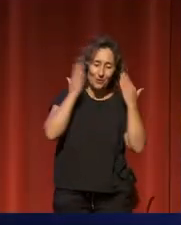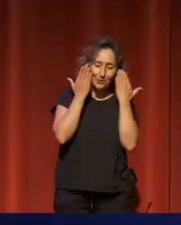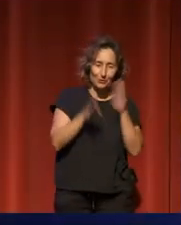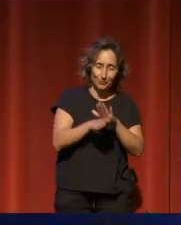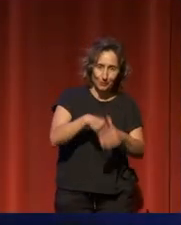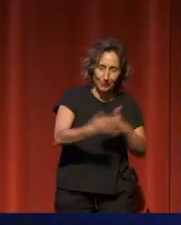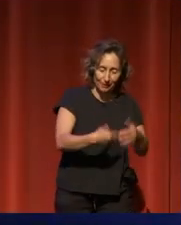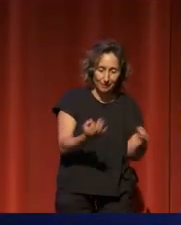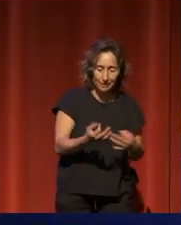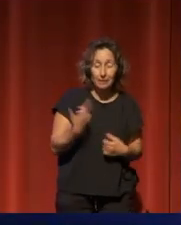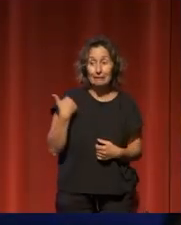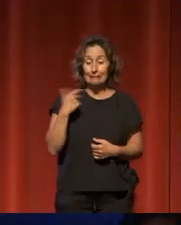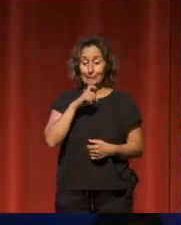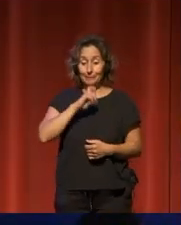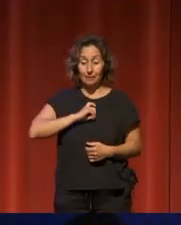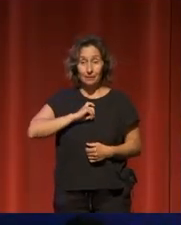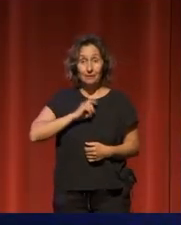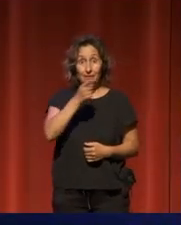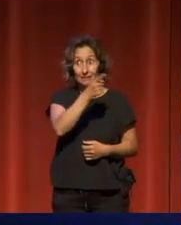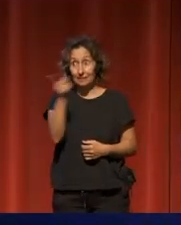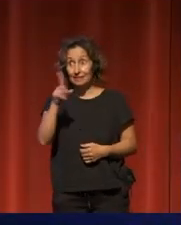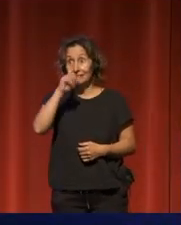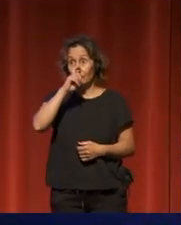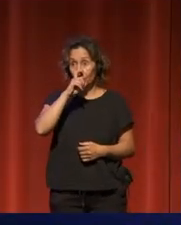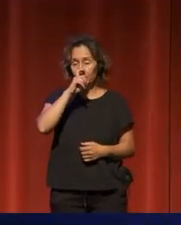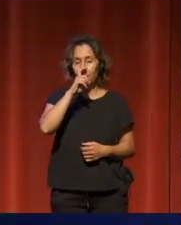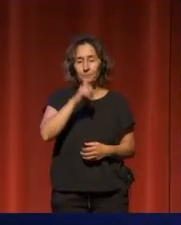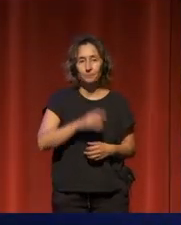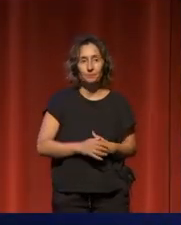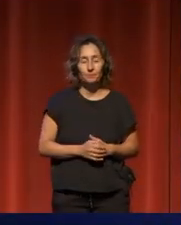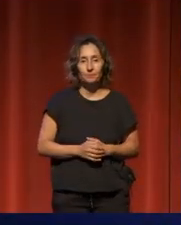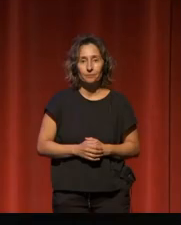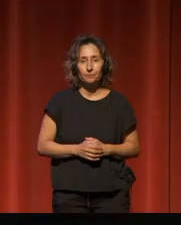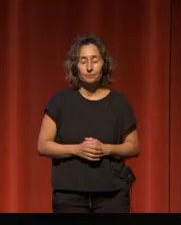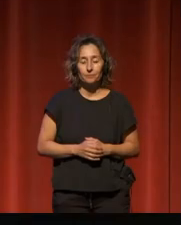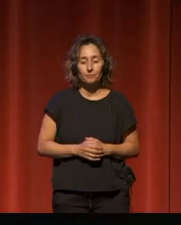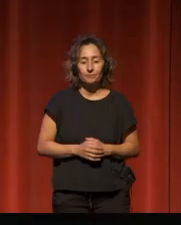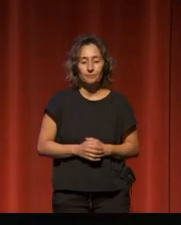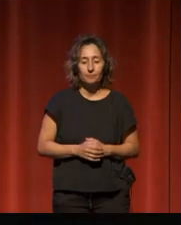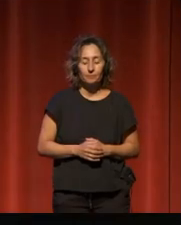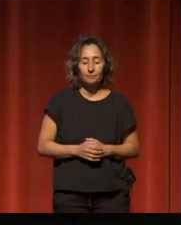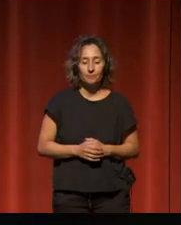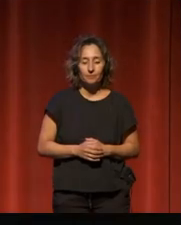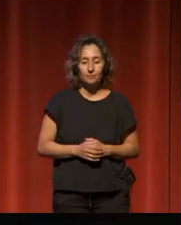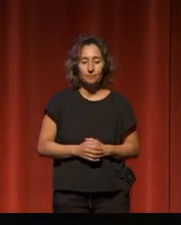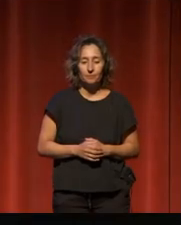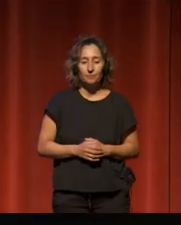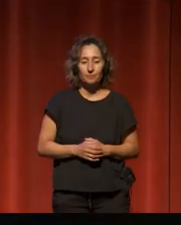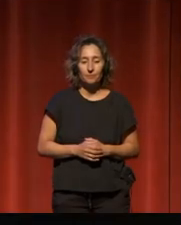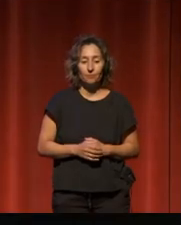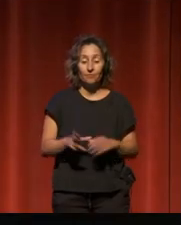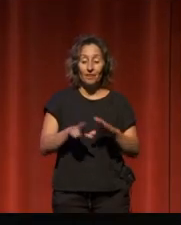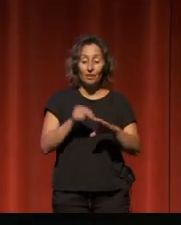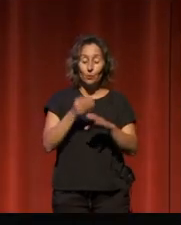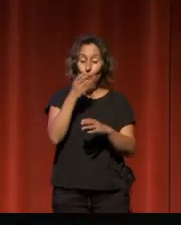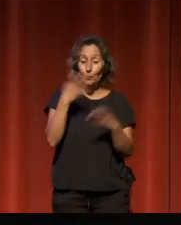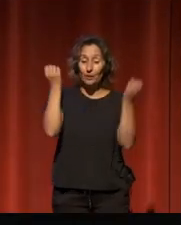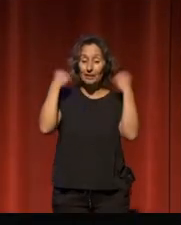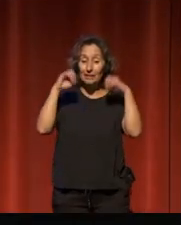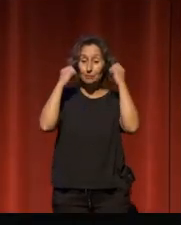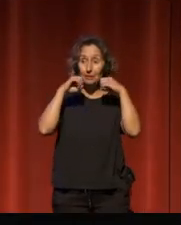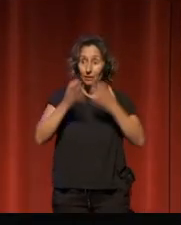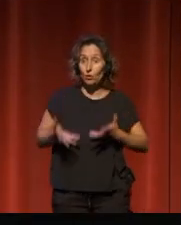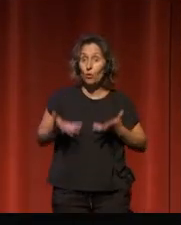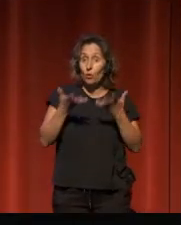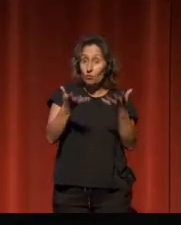me apuntan que les recuerde que se ha puesto a disposición eh unos vídeos de buenas prácticas eh